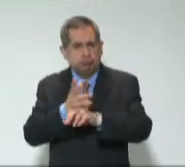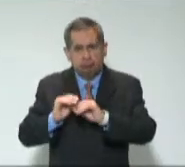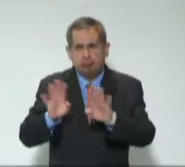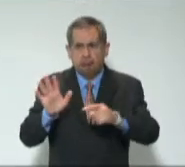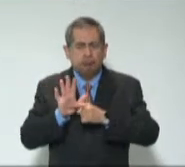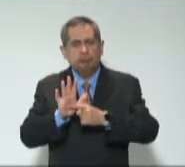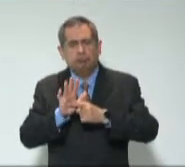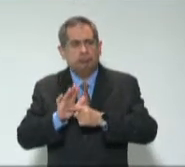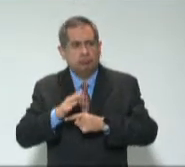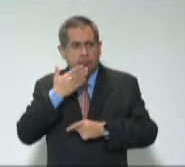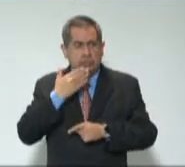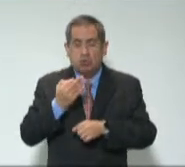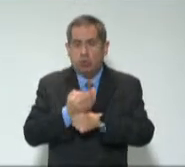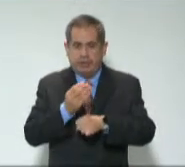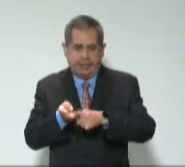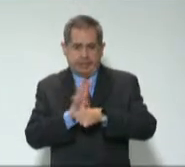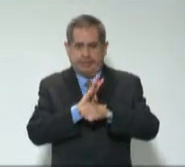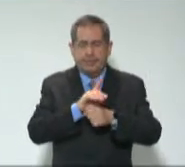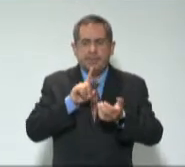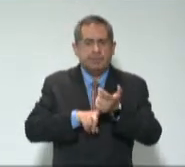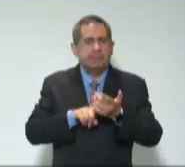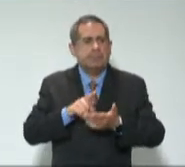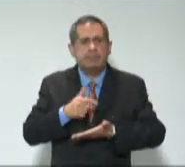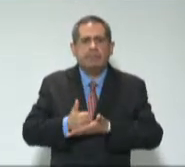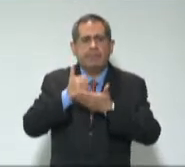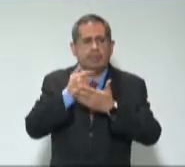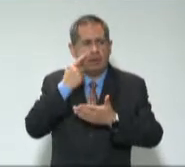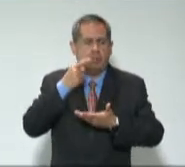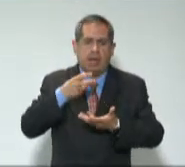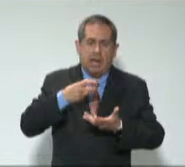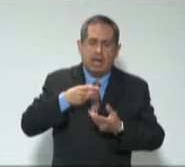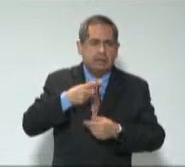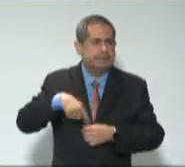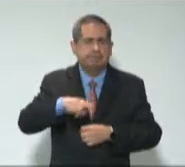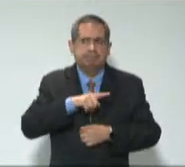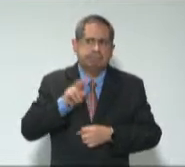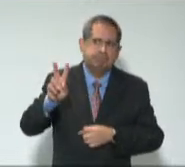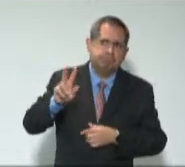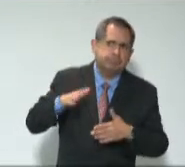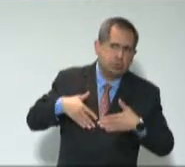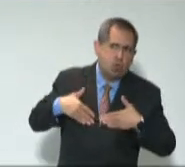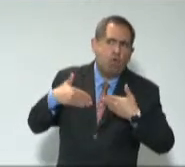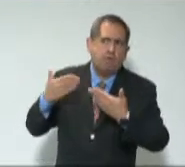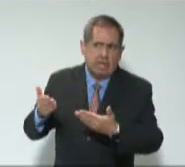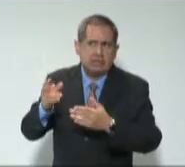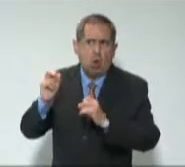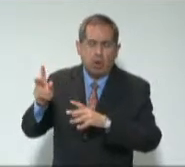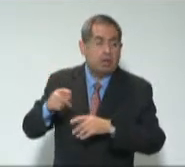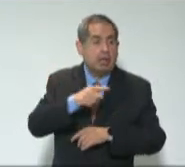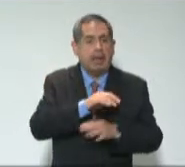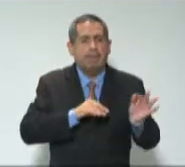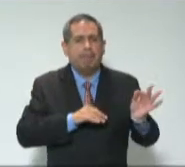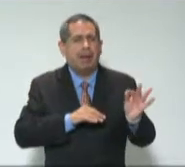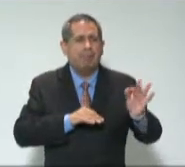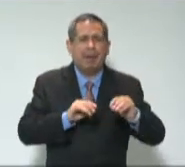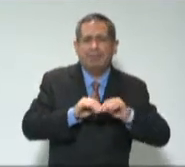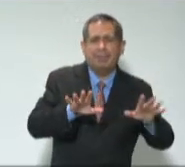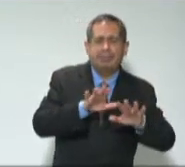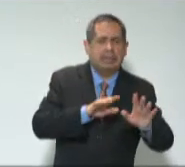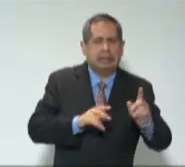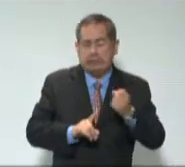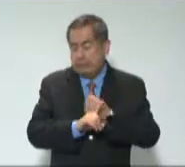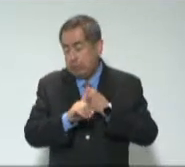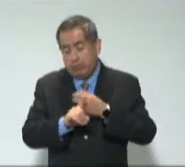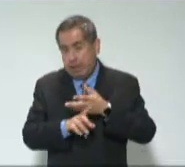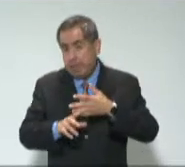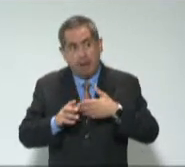cuentas en tiempos de de crisis ayudando a recuperar la confianza en el gobierno y combatiendo la desinformación que es el gran problema que vivimos